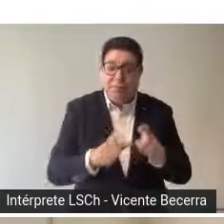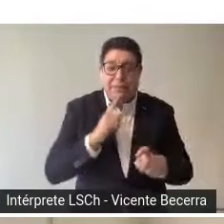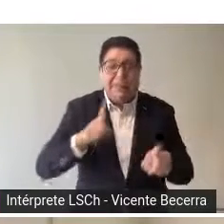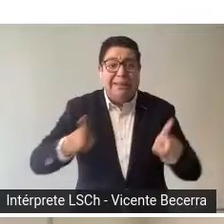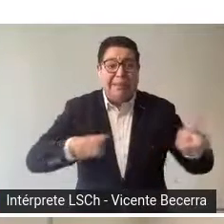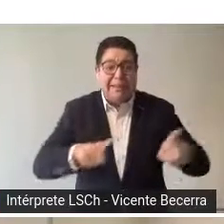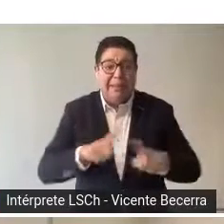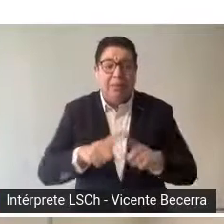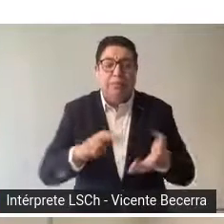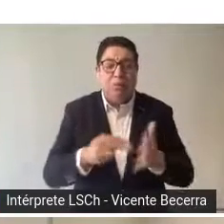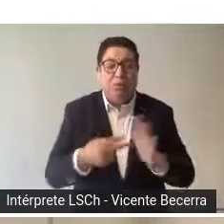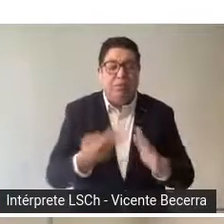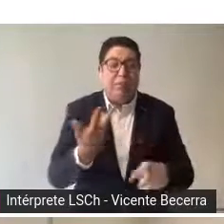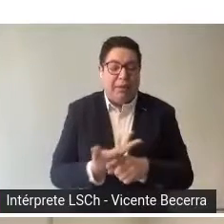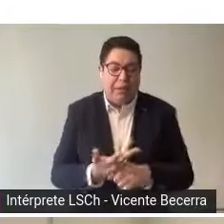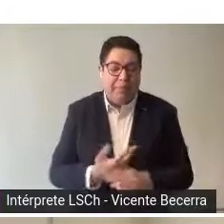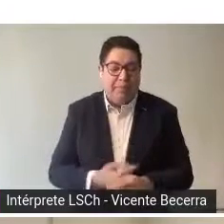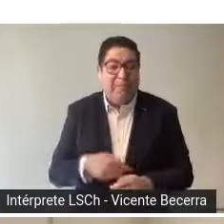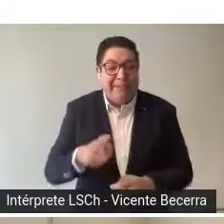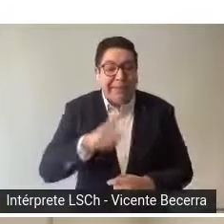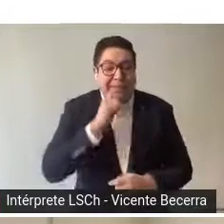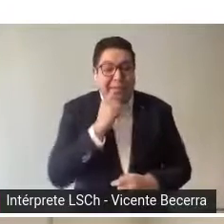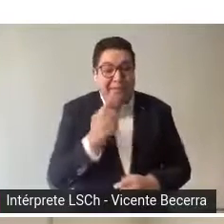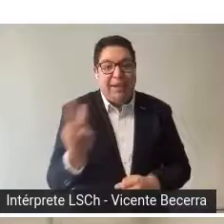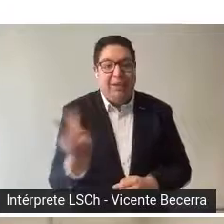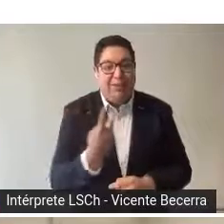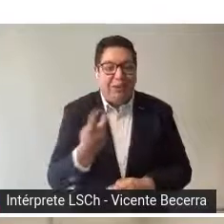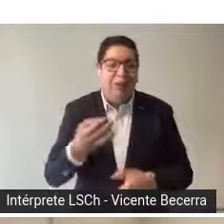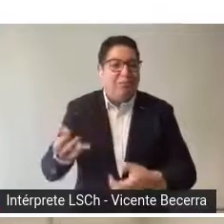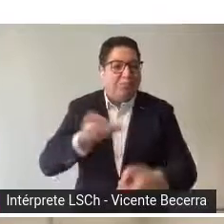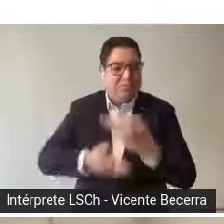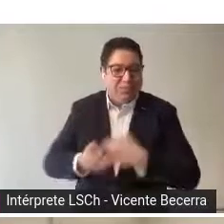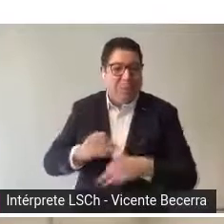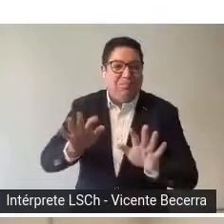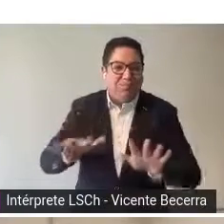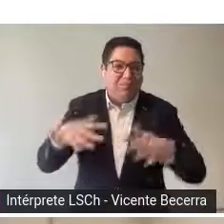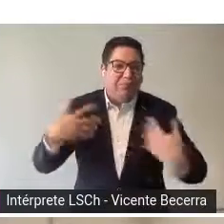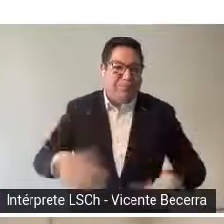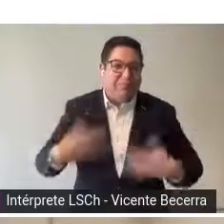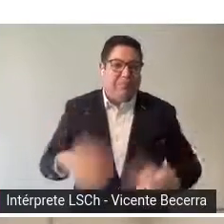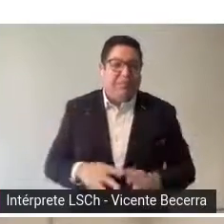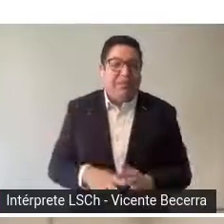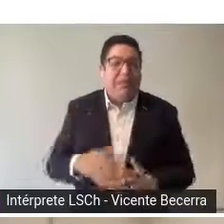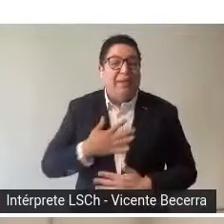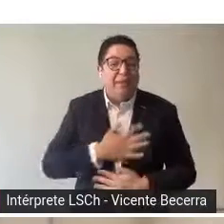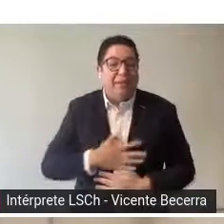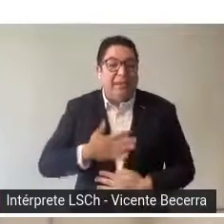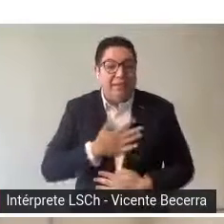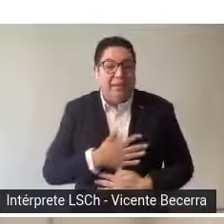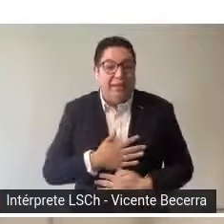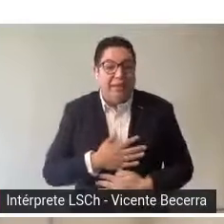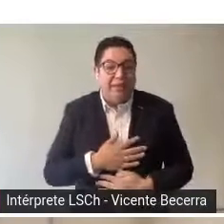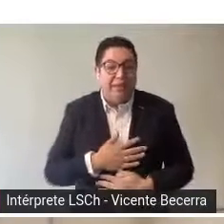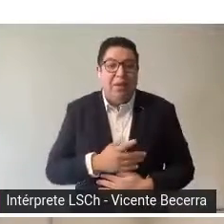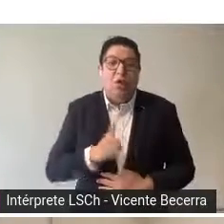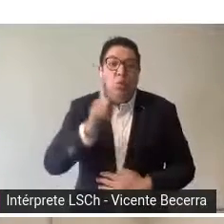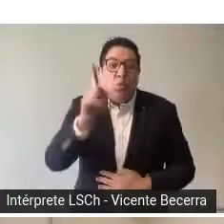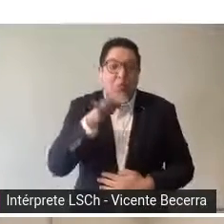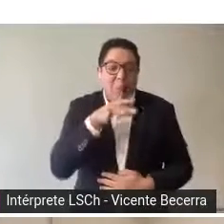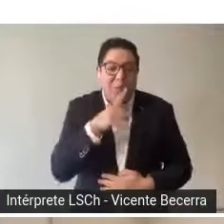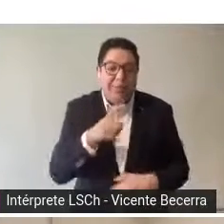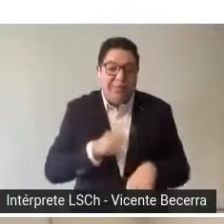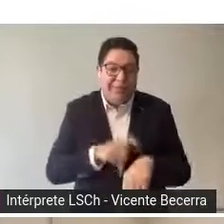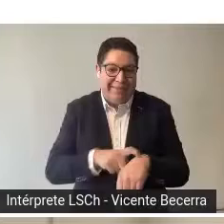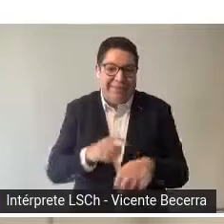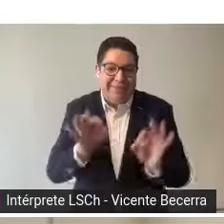las crisis. Así que en ese sentido creo que ambos testimonios son súper, súper valiosos y me gustaría que en no más de un minuto, porque